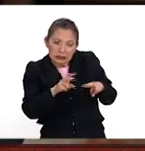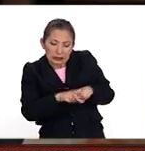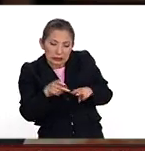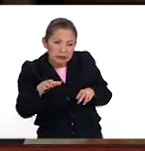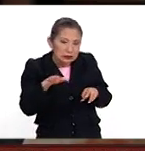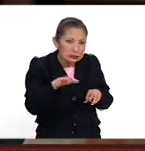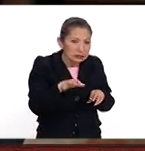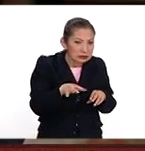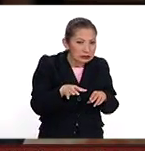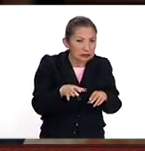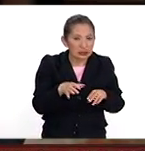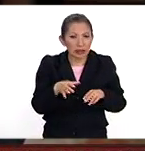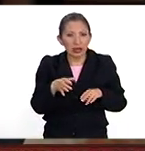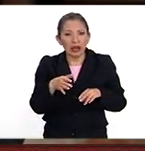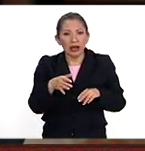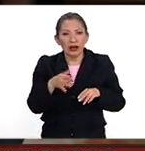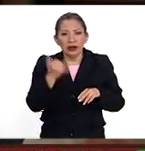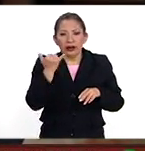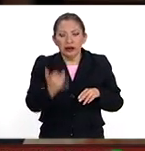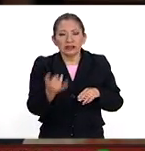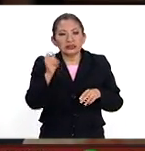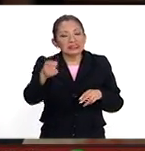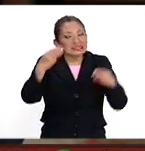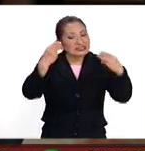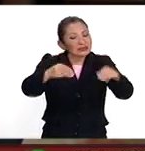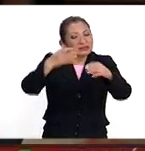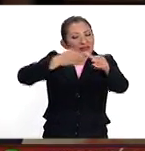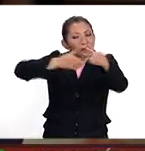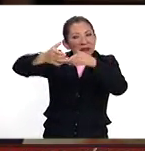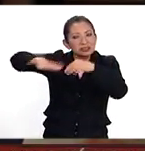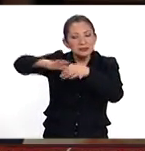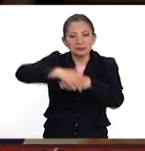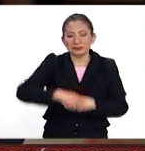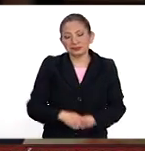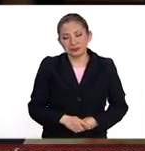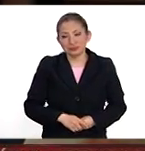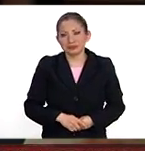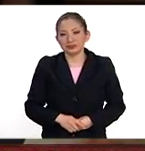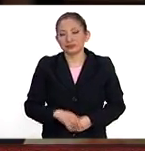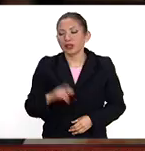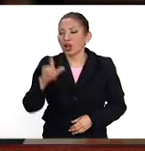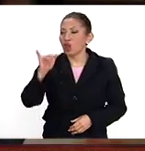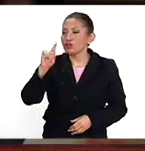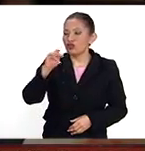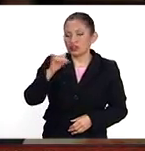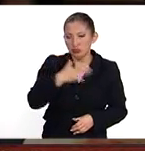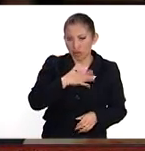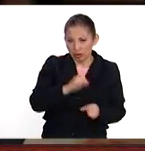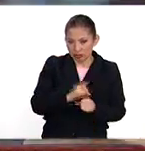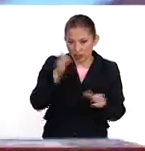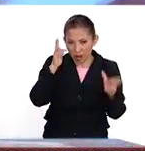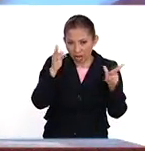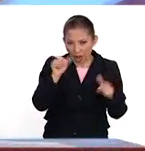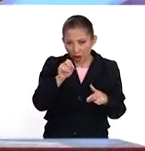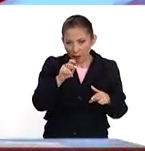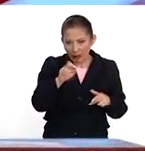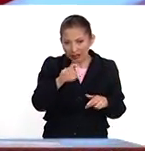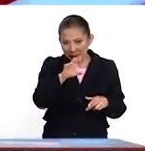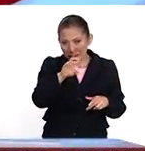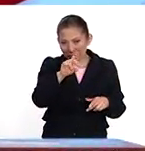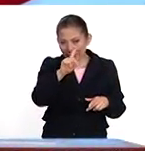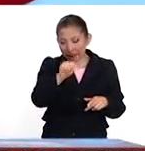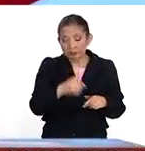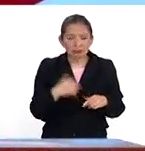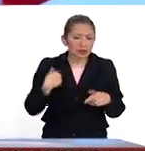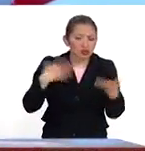y de los mercados, Pati. Claro. Luis Fonserrada, muy buenos días. Saluda con mucho gusto Omar